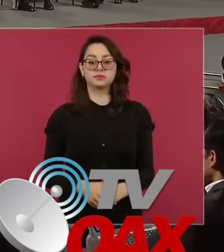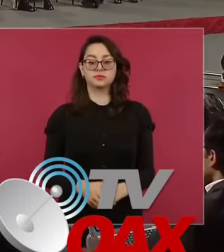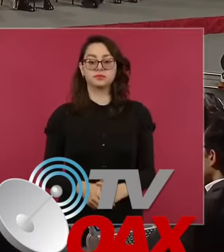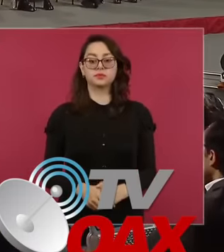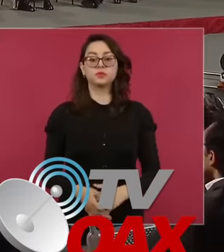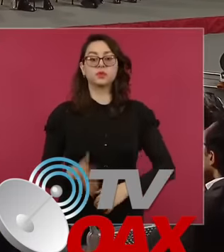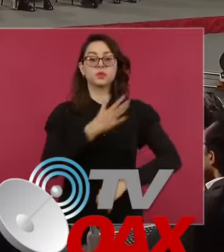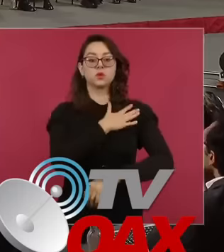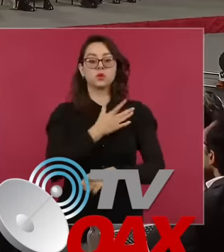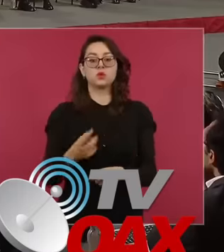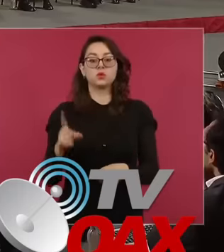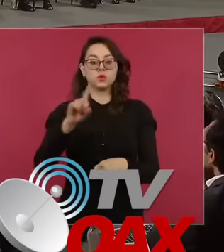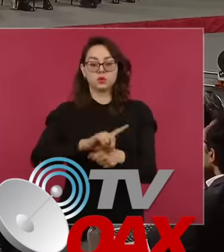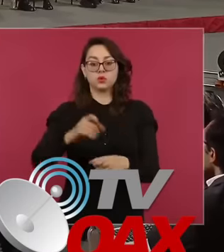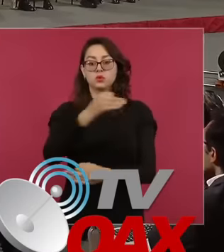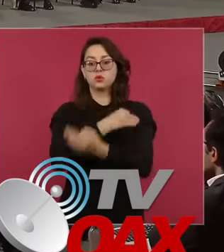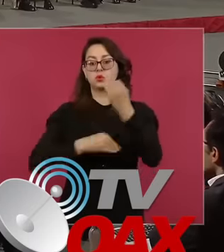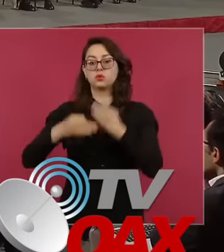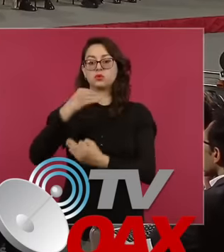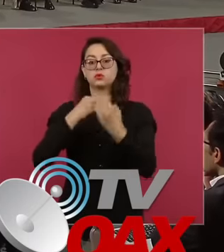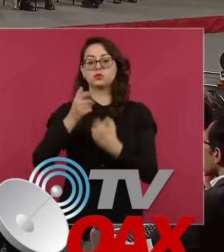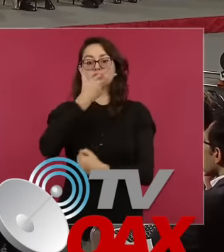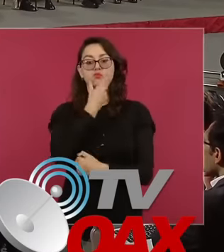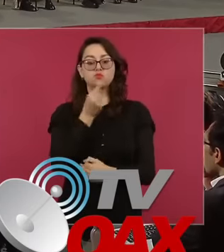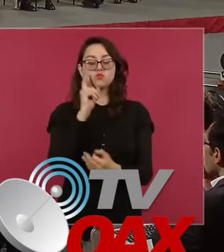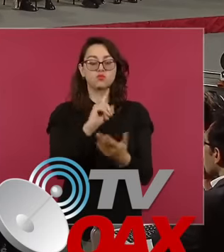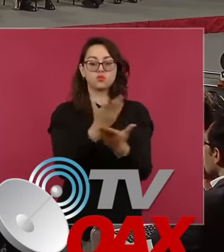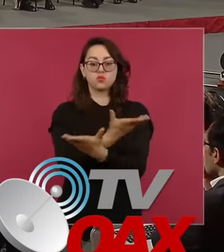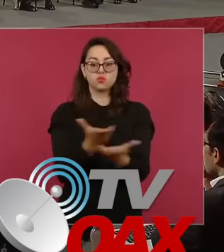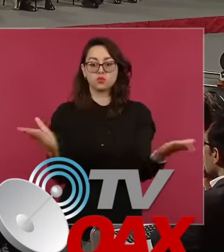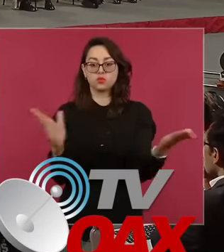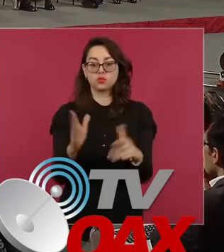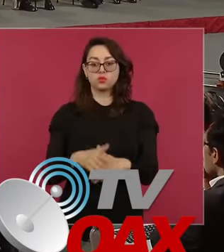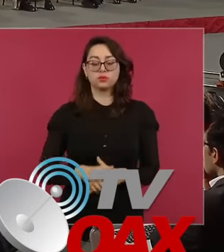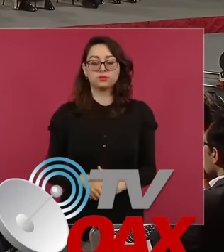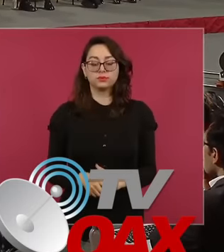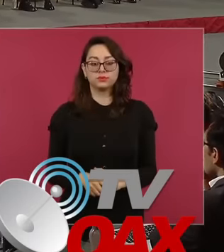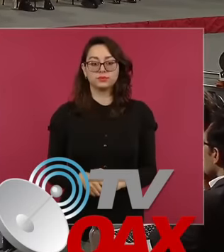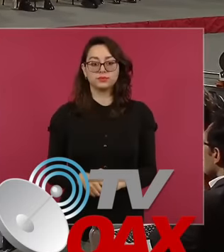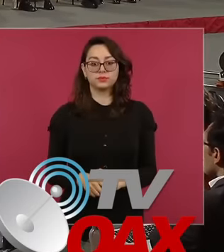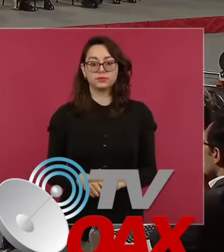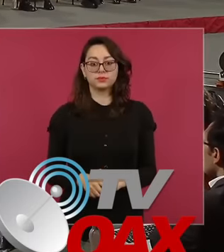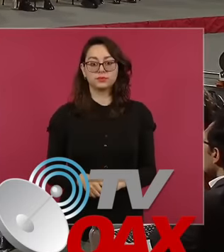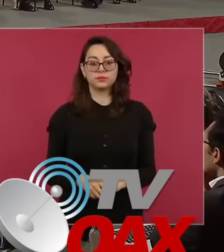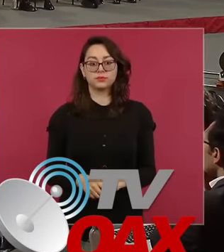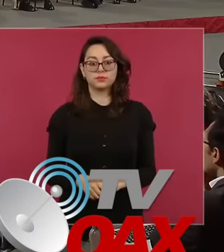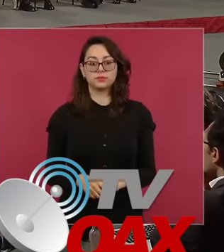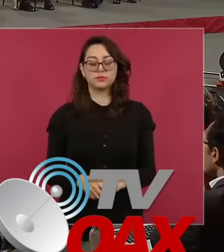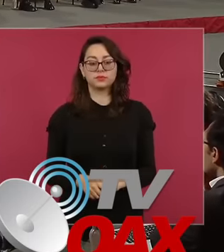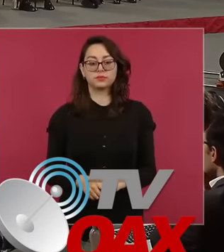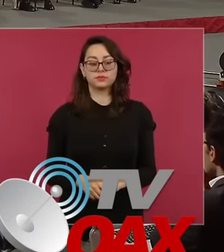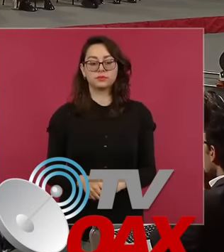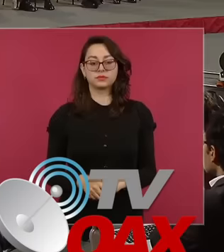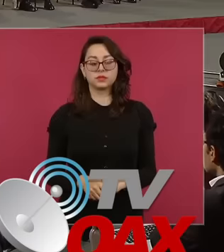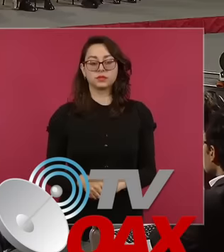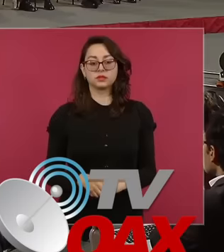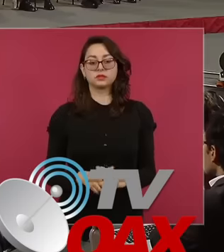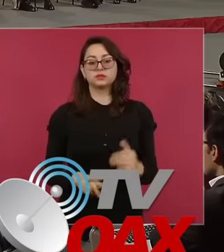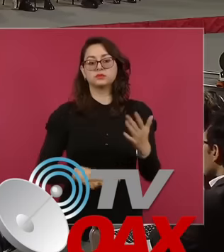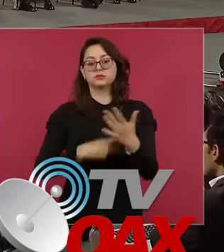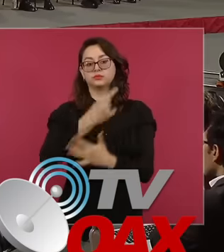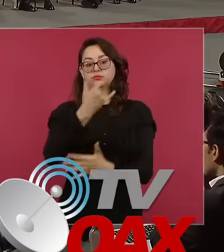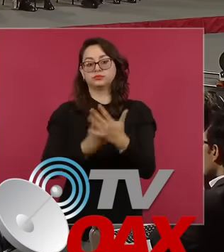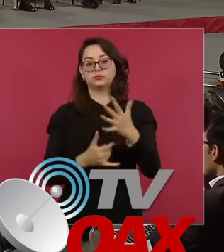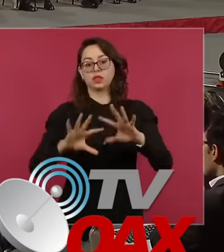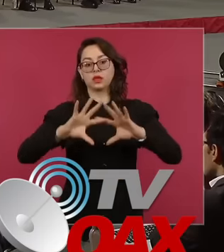Muy buenos días a todas y a todos. Quiero empezar diciendo que el proyecto integral Tren Maya